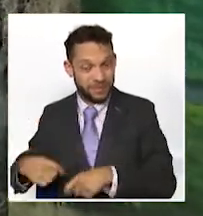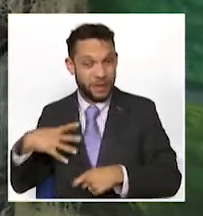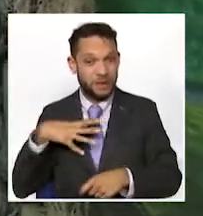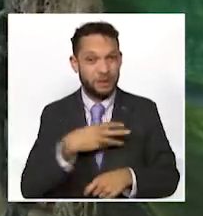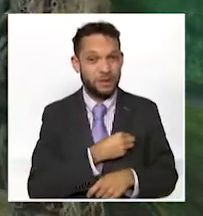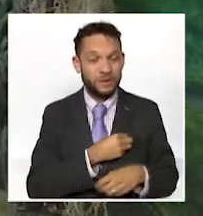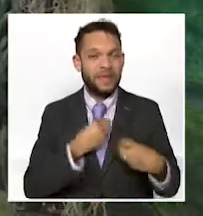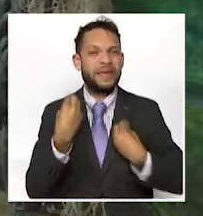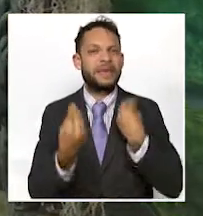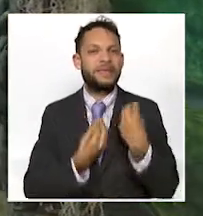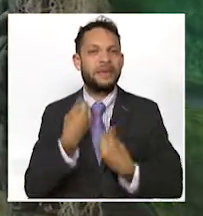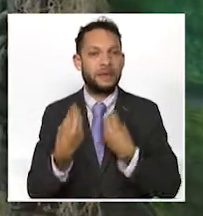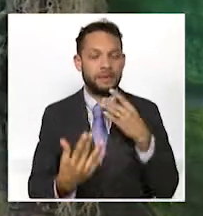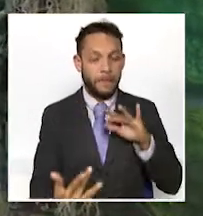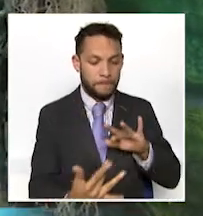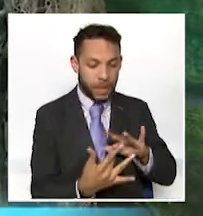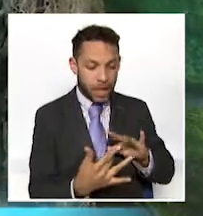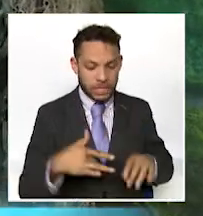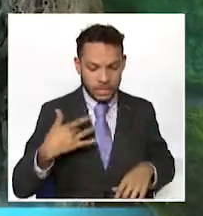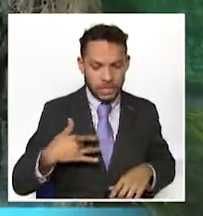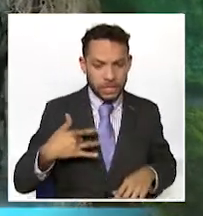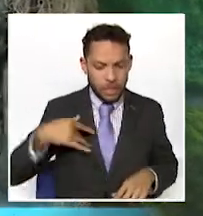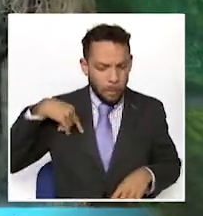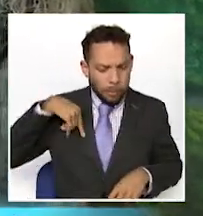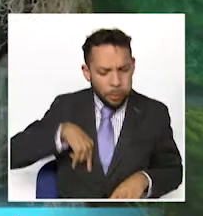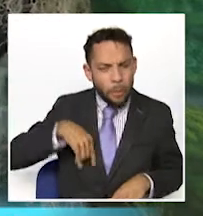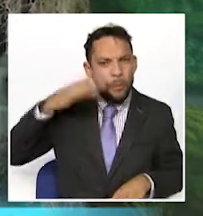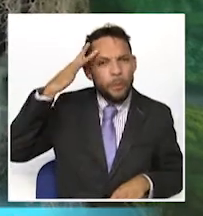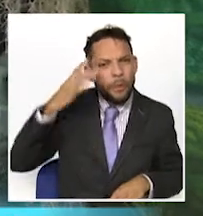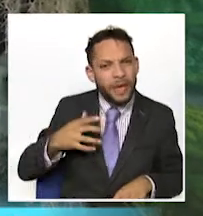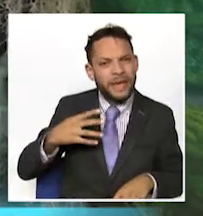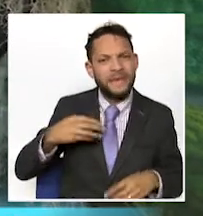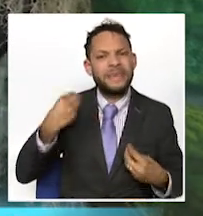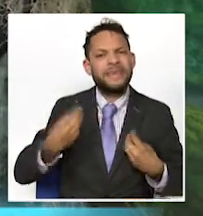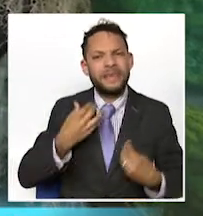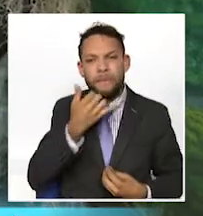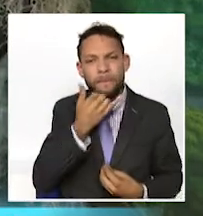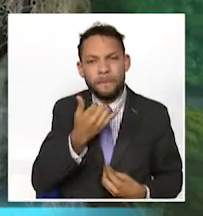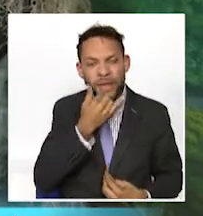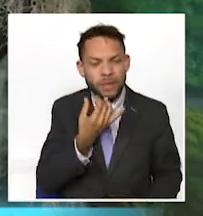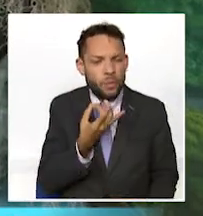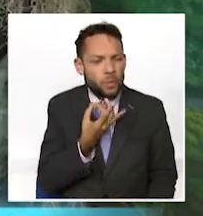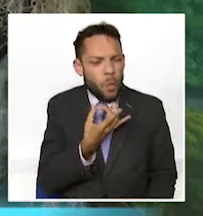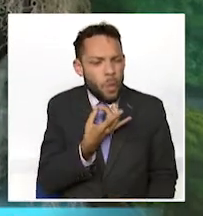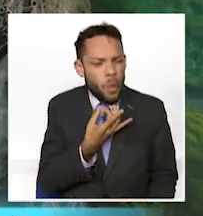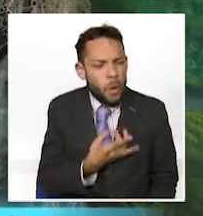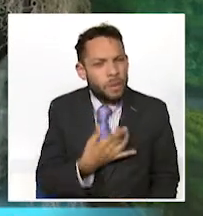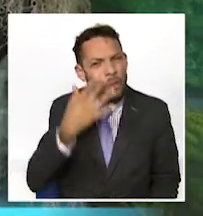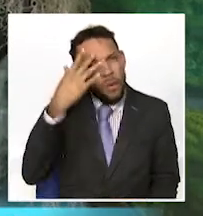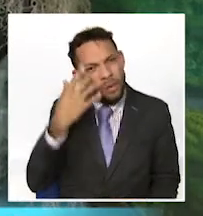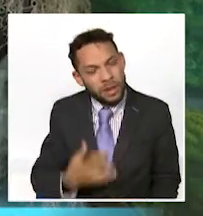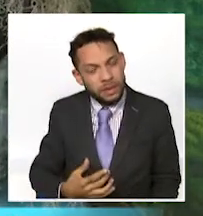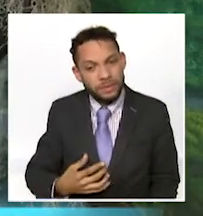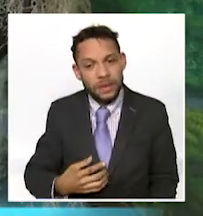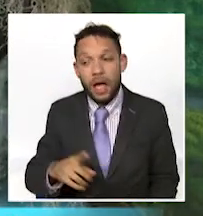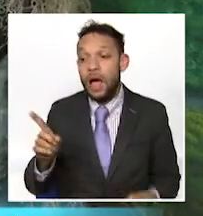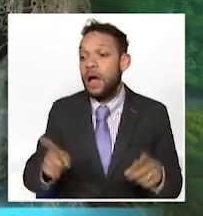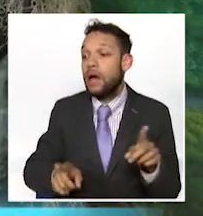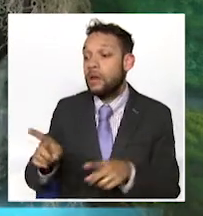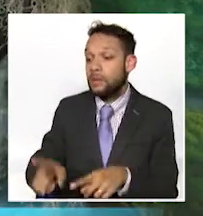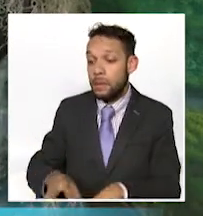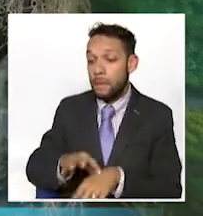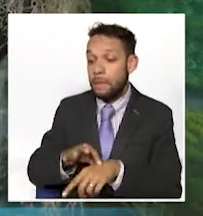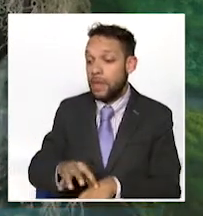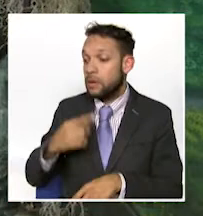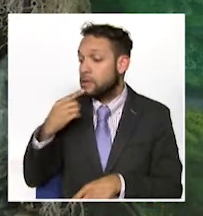muchas veces es el diagnóstico, o lo que es peor, tenemos personas con dolor crónico que terminan diciéndole a usted ya no hay nada más